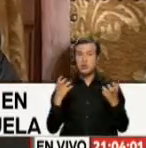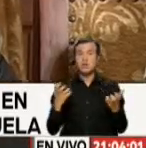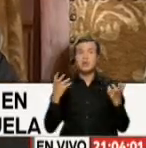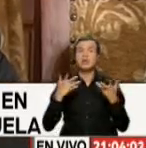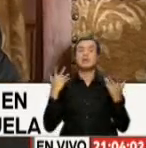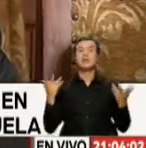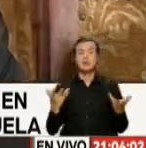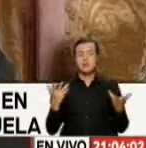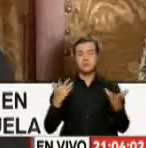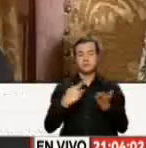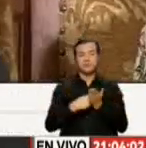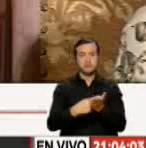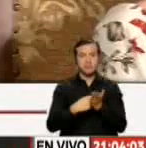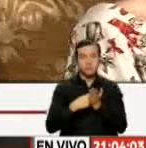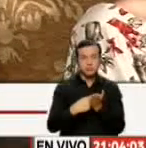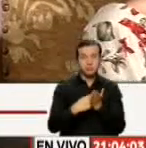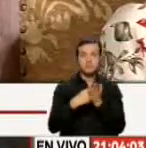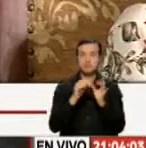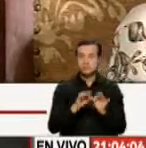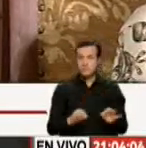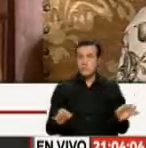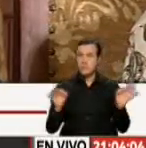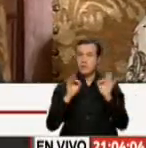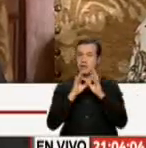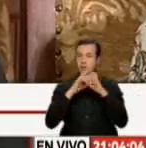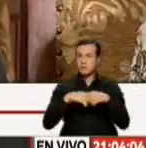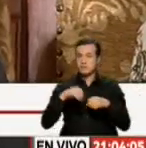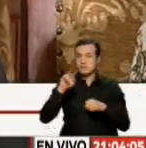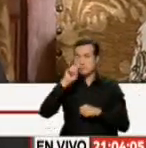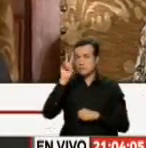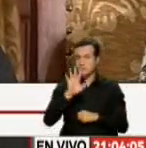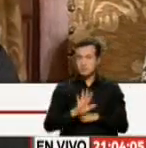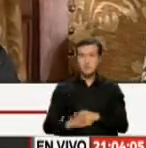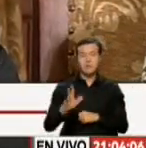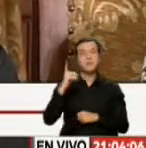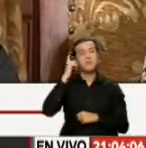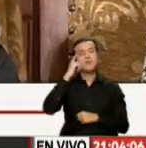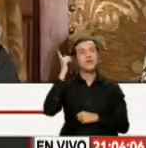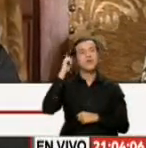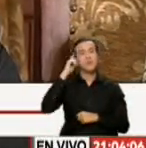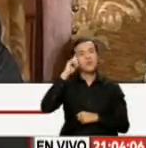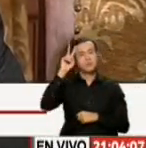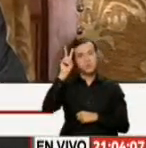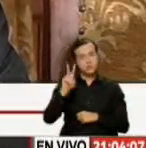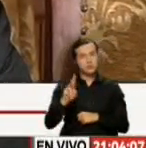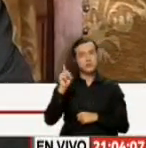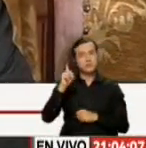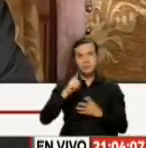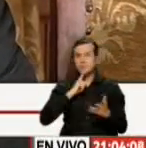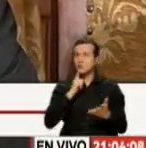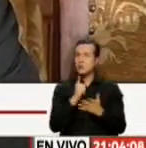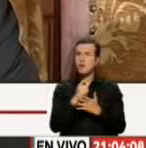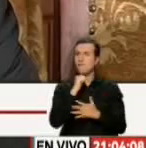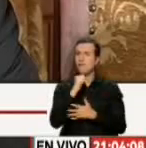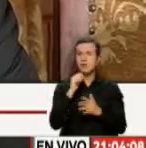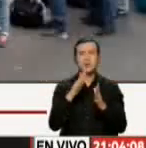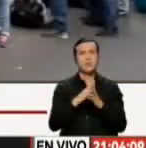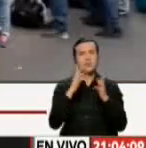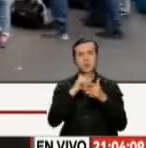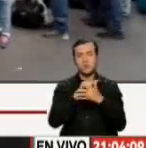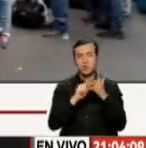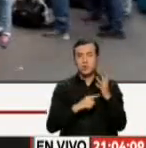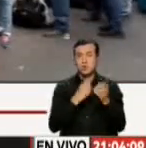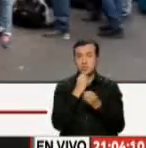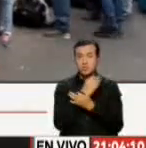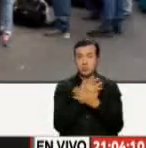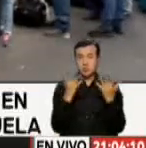salida negociada, indispensable para la crisis venezolana. Creemos que el gobierno venezolano tiene todavía que hacer mucho al respecto.